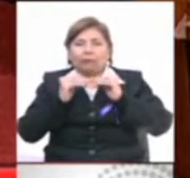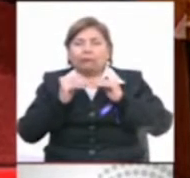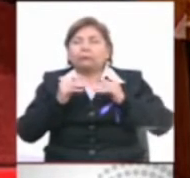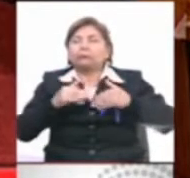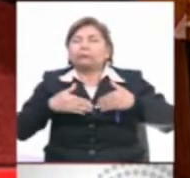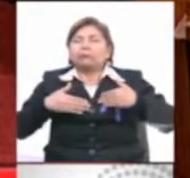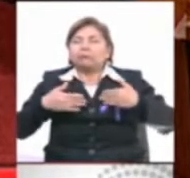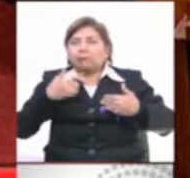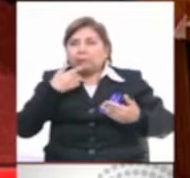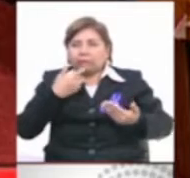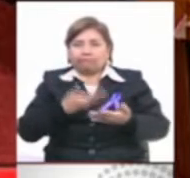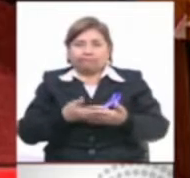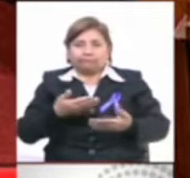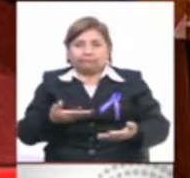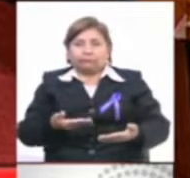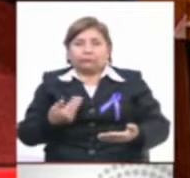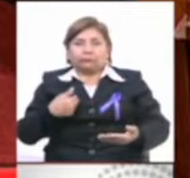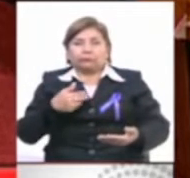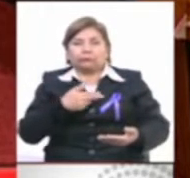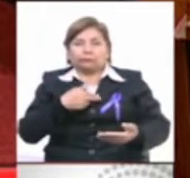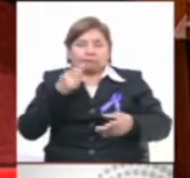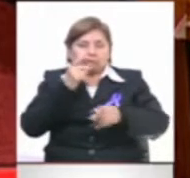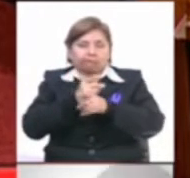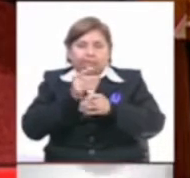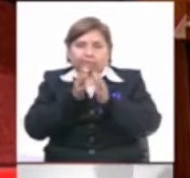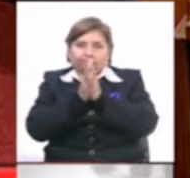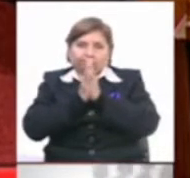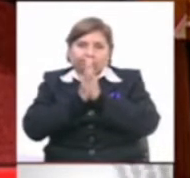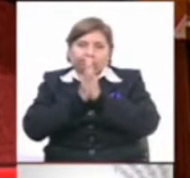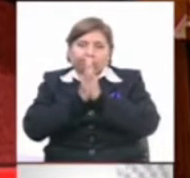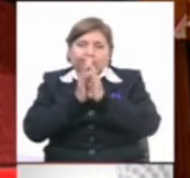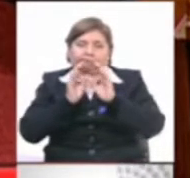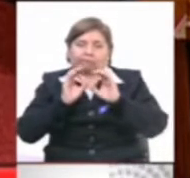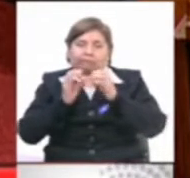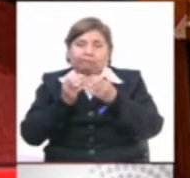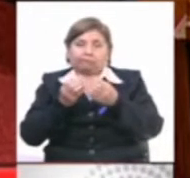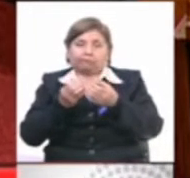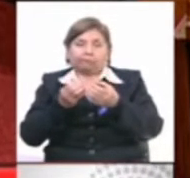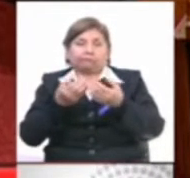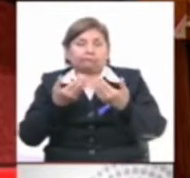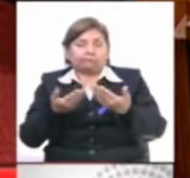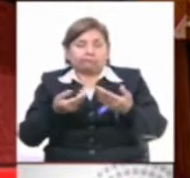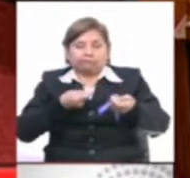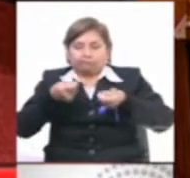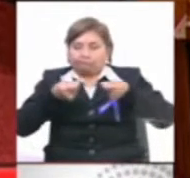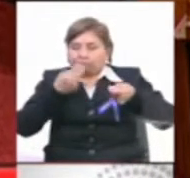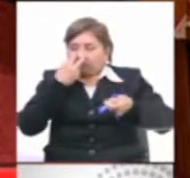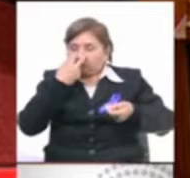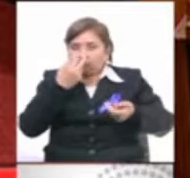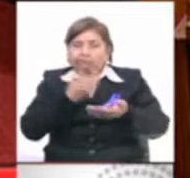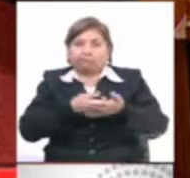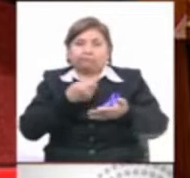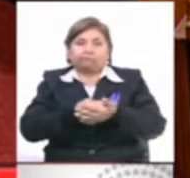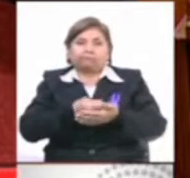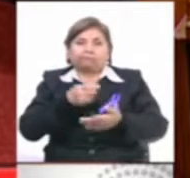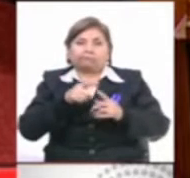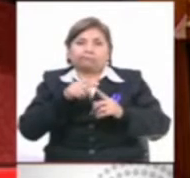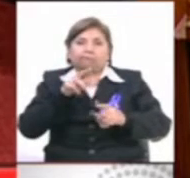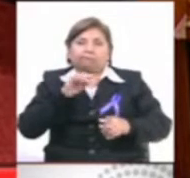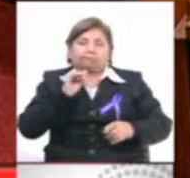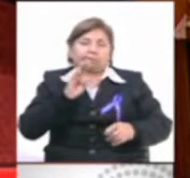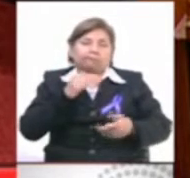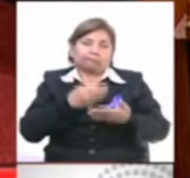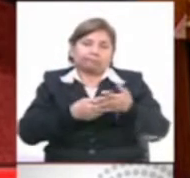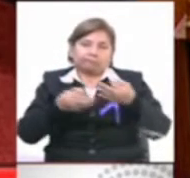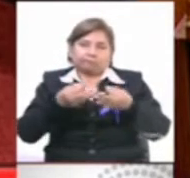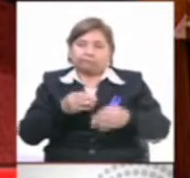Por ello, es nuestro reiterado pedido de delegación de facultades para legislar en materia tributaria y fiscal,